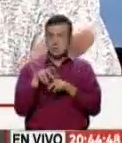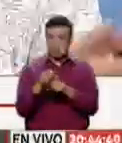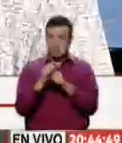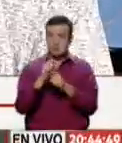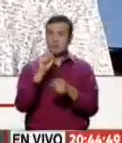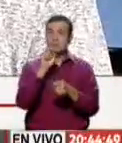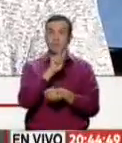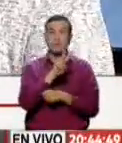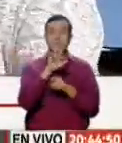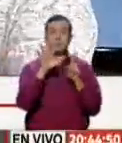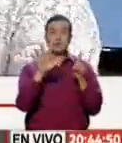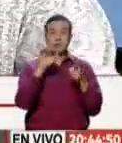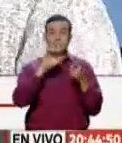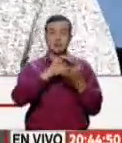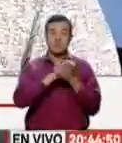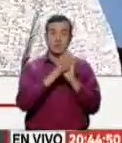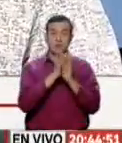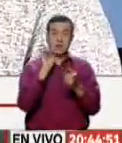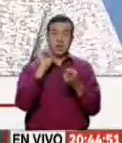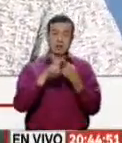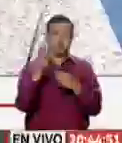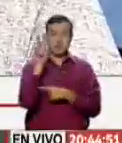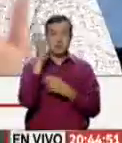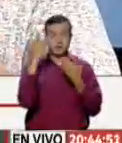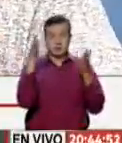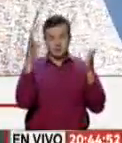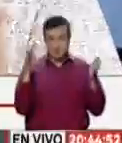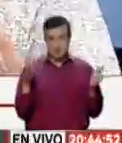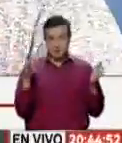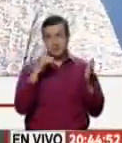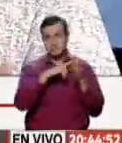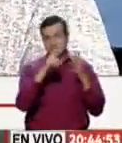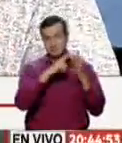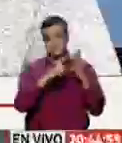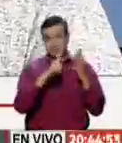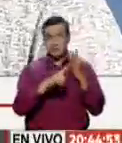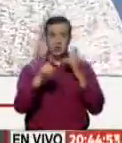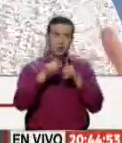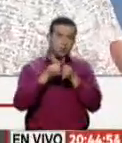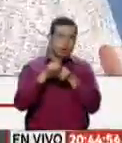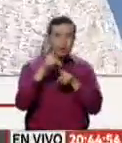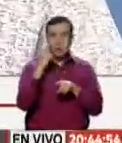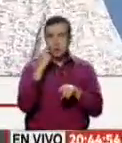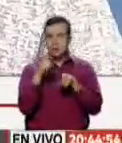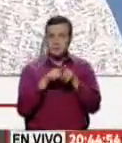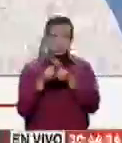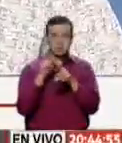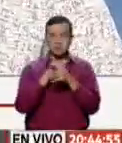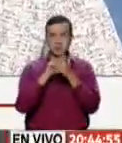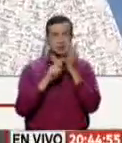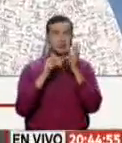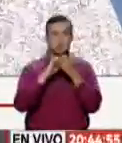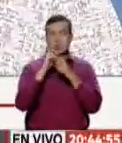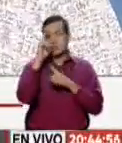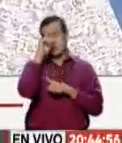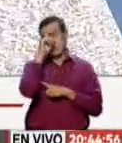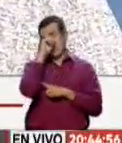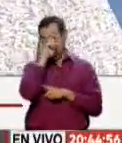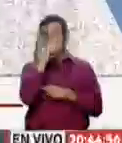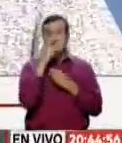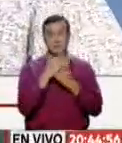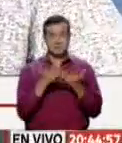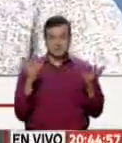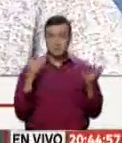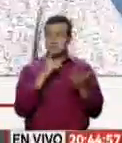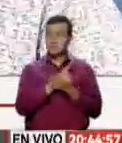desde el 26 de noviembre hasta este viernes, cumpliendo diferentes tipos de pruebas y enfrentándose a dificultades que les poníamos como producción